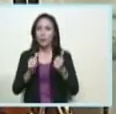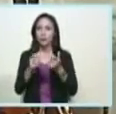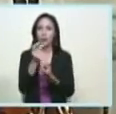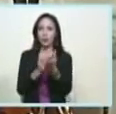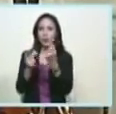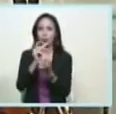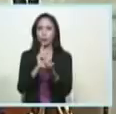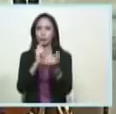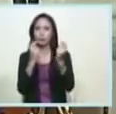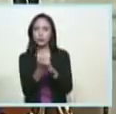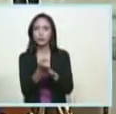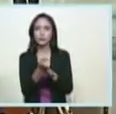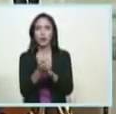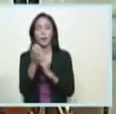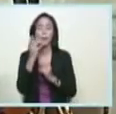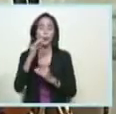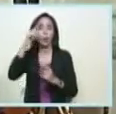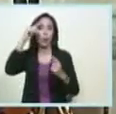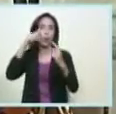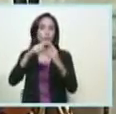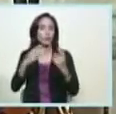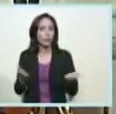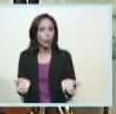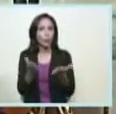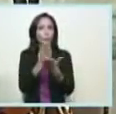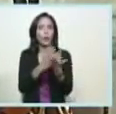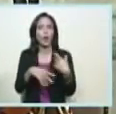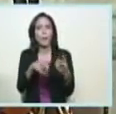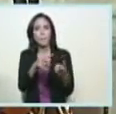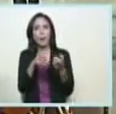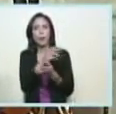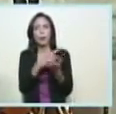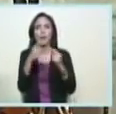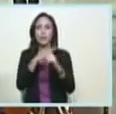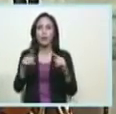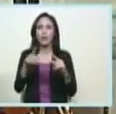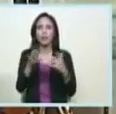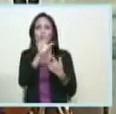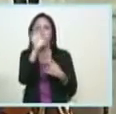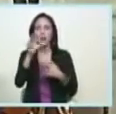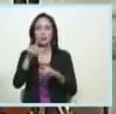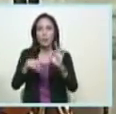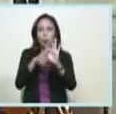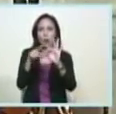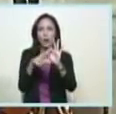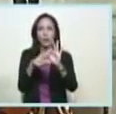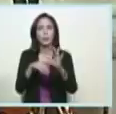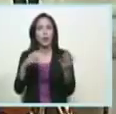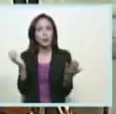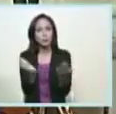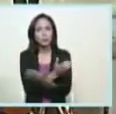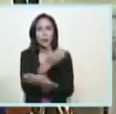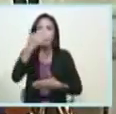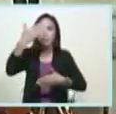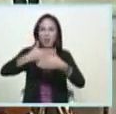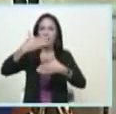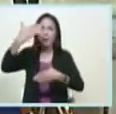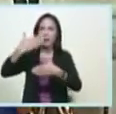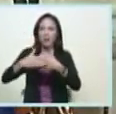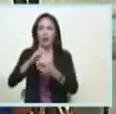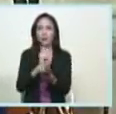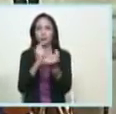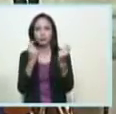con el propósito de incentivar y permitir la inversión en moneda extranjera y eliminar las barreras de lícitos